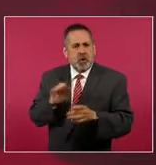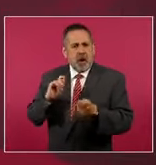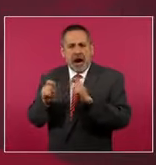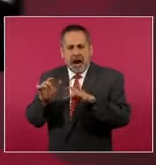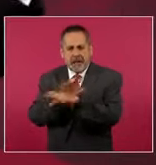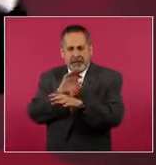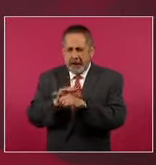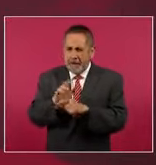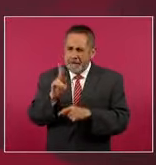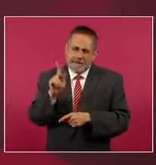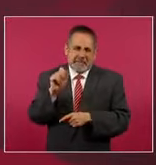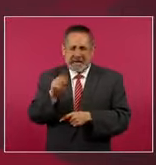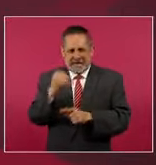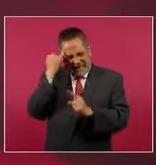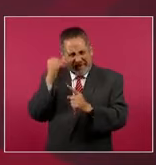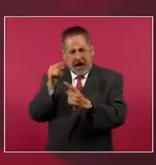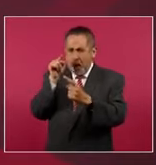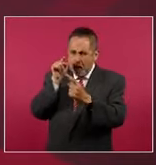lo estratégico.